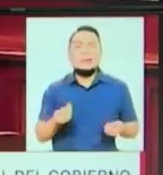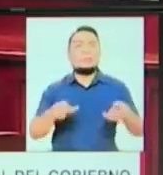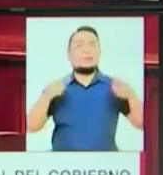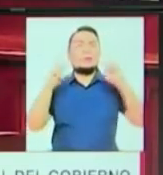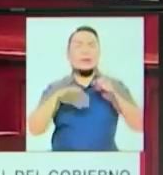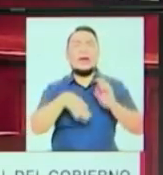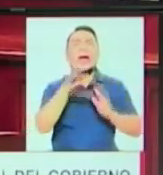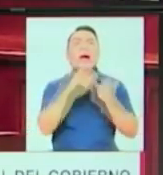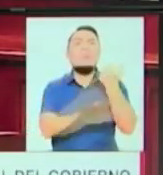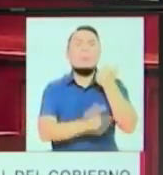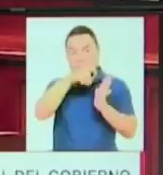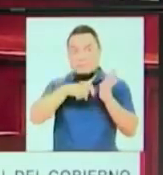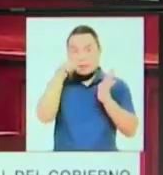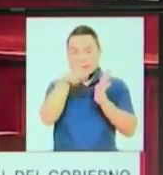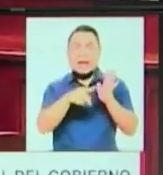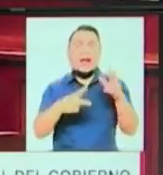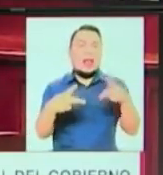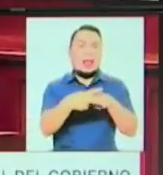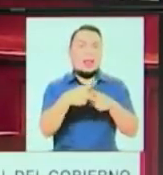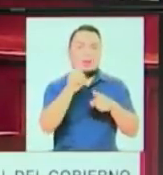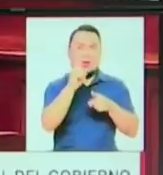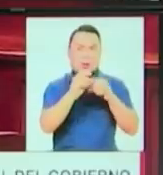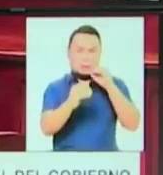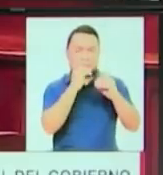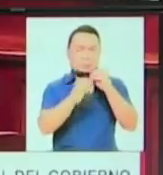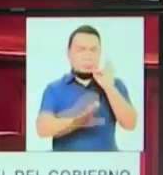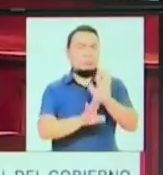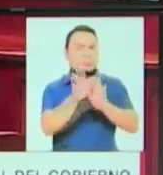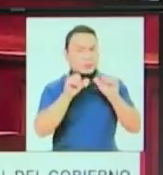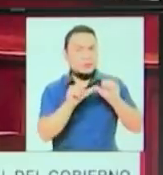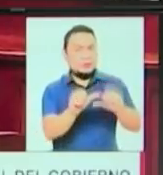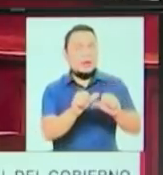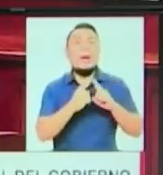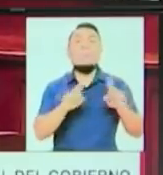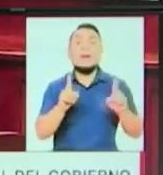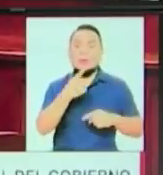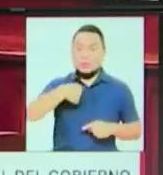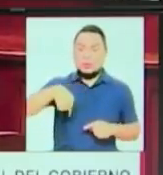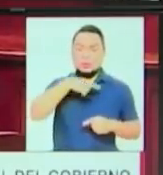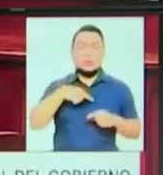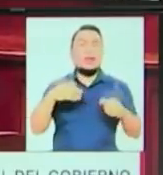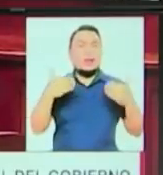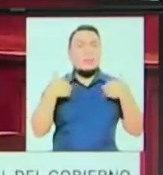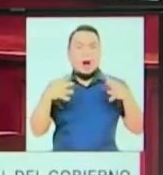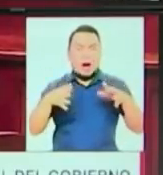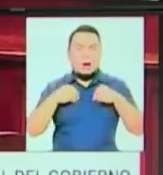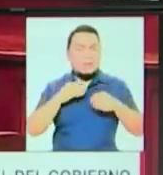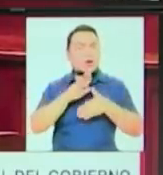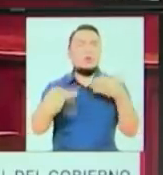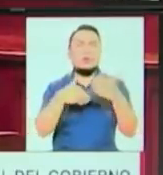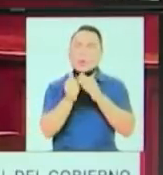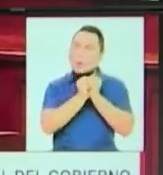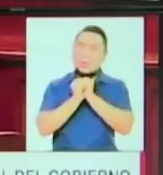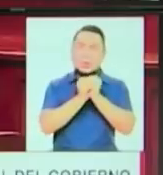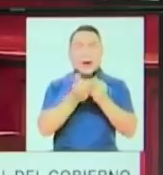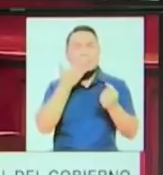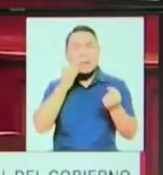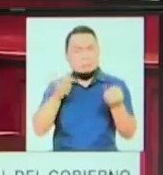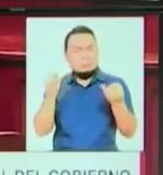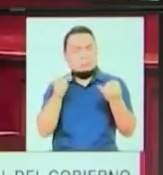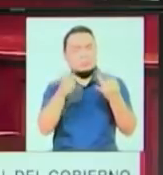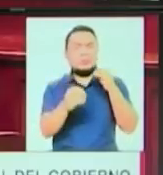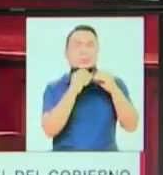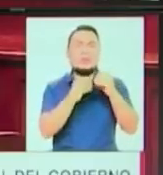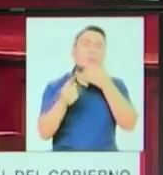gas natural. Y en el caso del GLP, es cambiar la matriz energética de las empresas, que tienen mucho